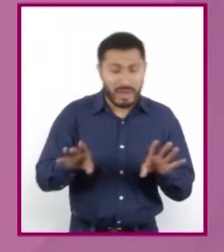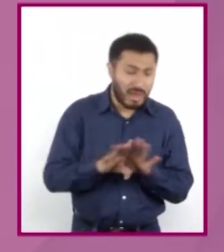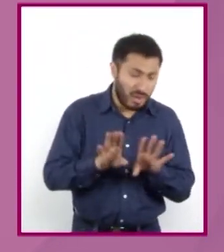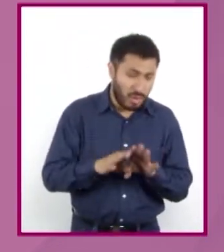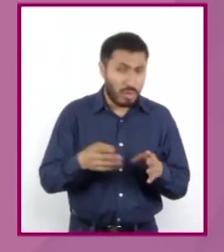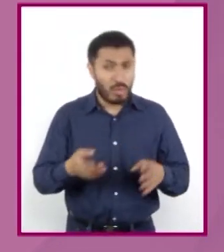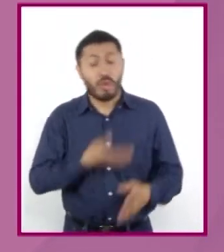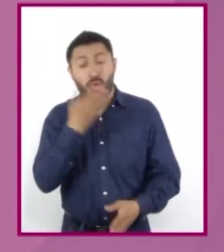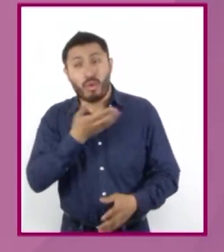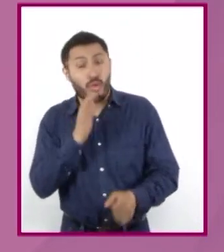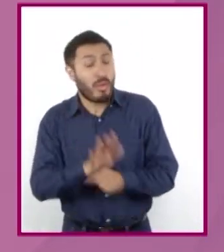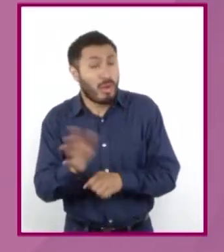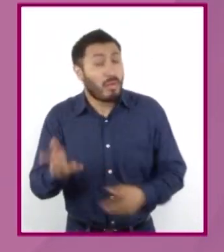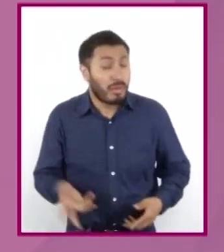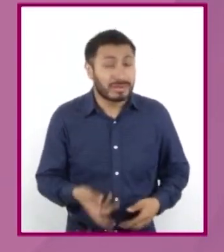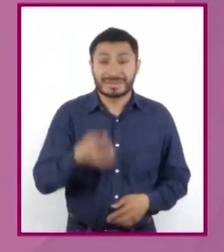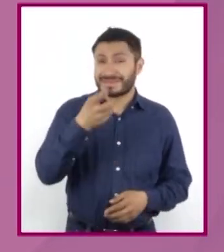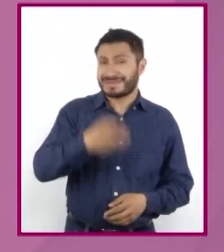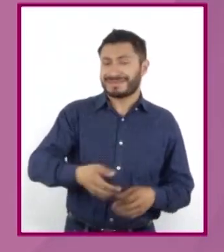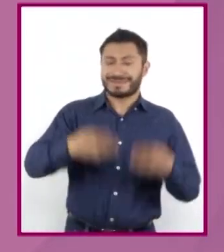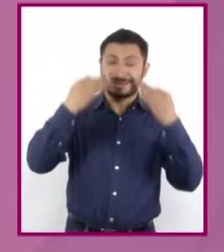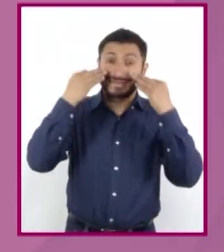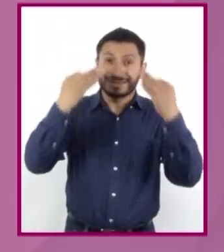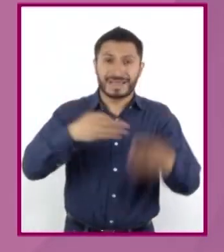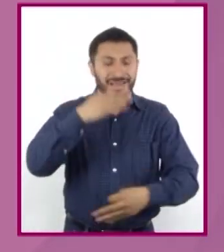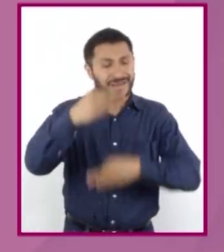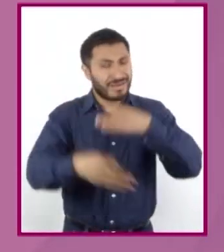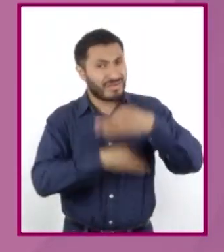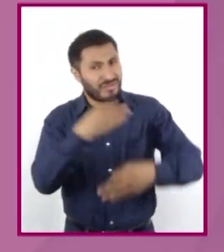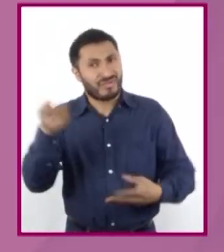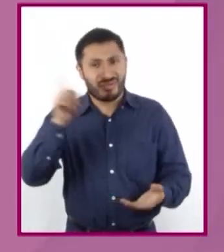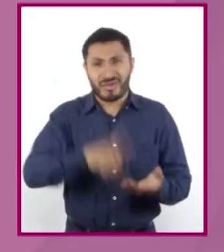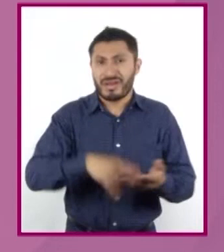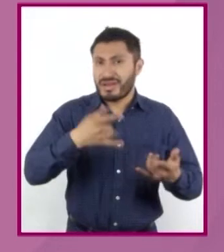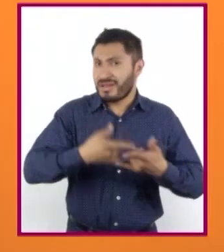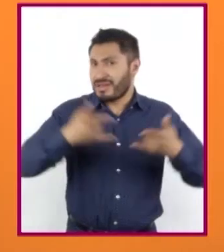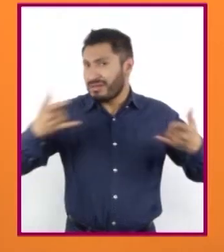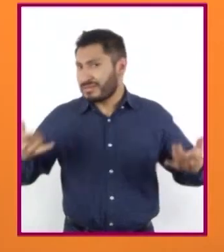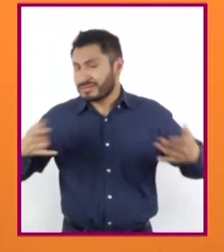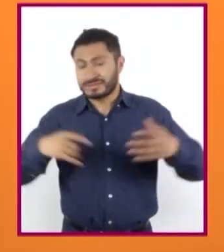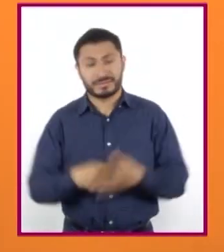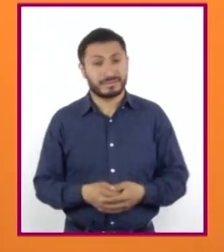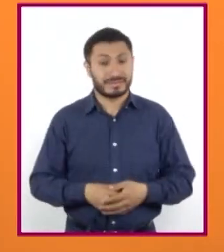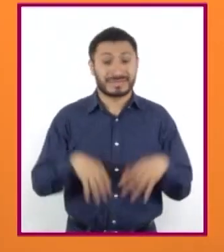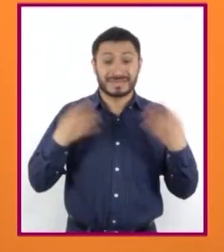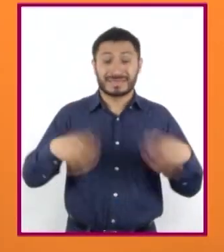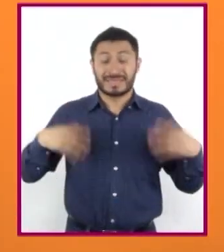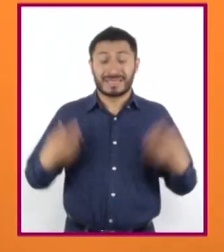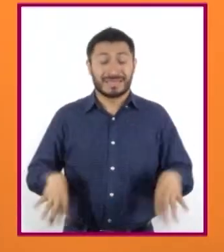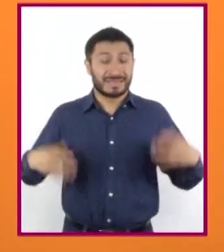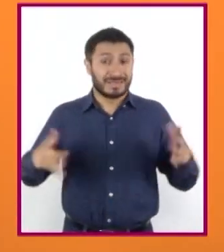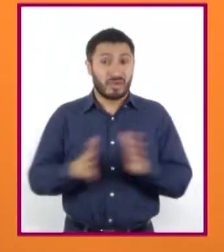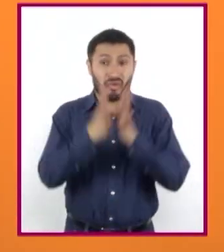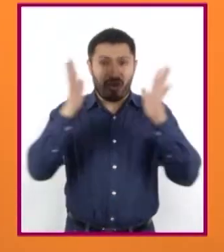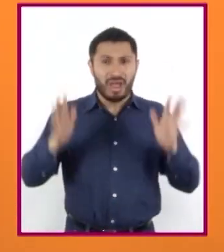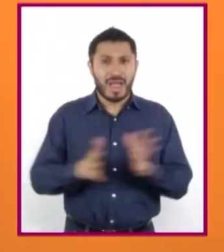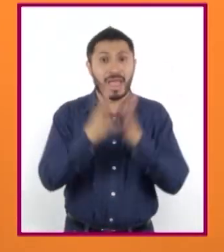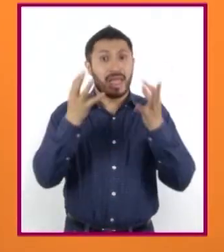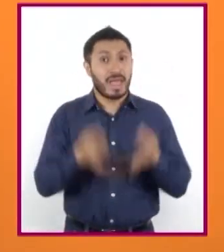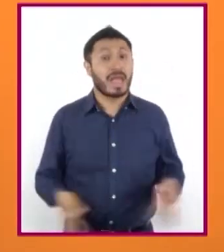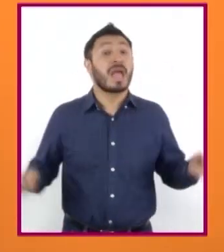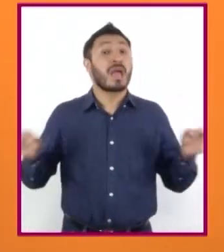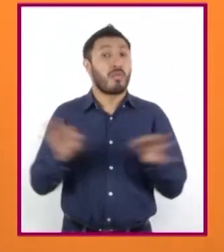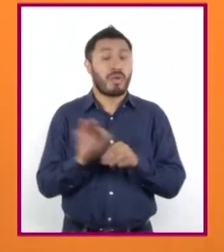costumbre. Verán que todo habla de nuestra historia. Son fuentes esenciales